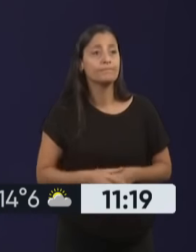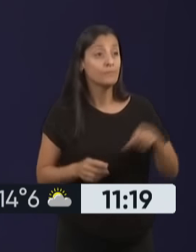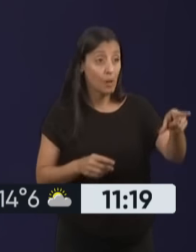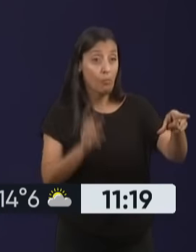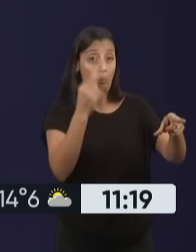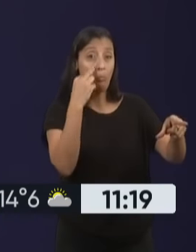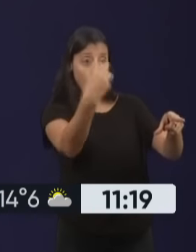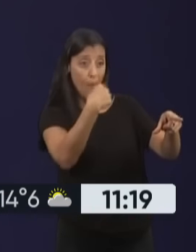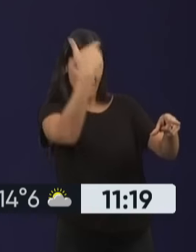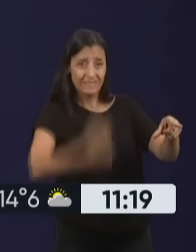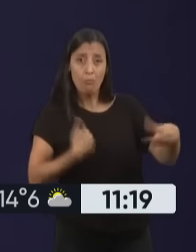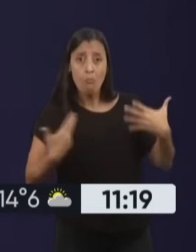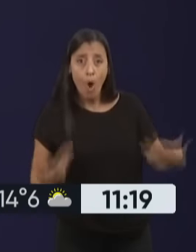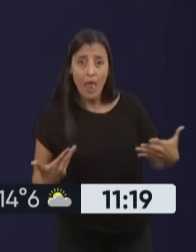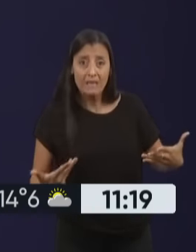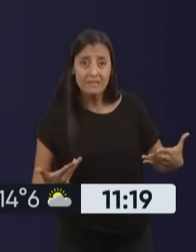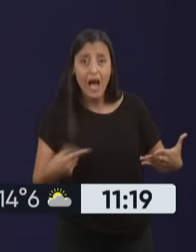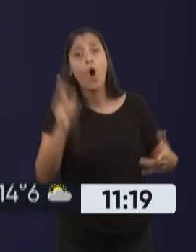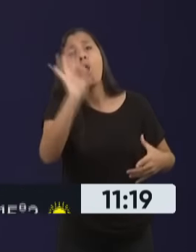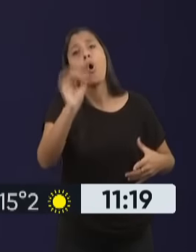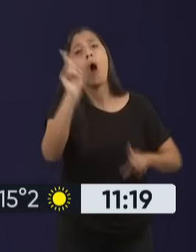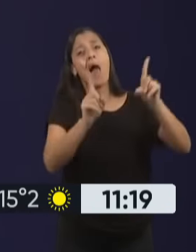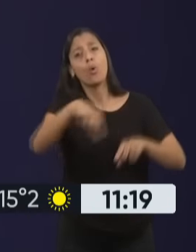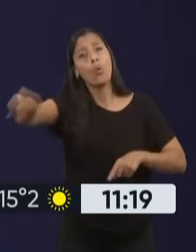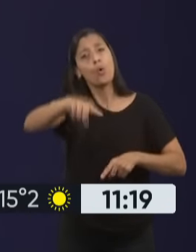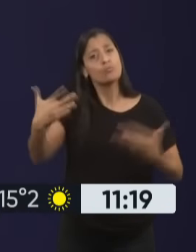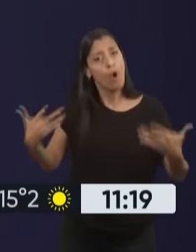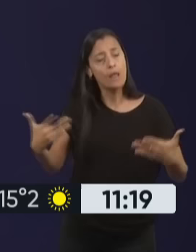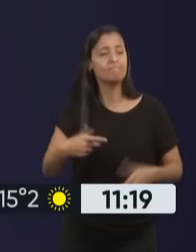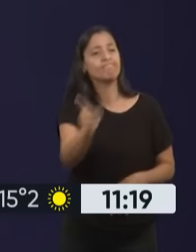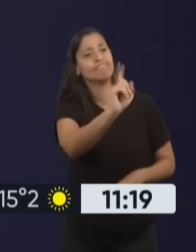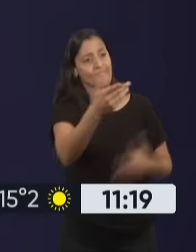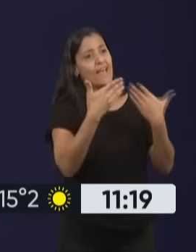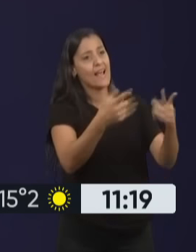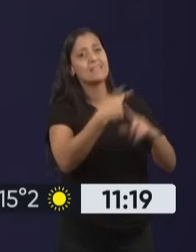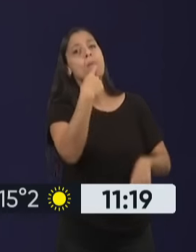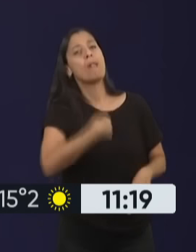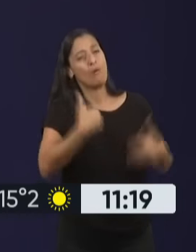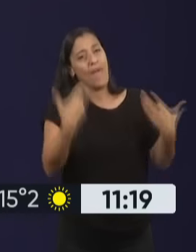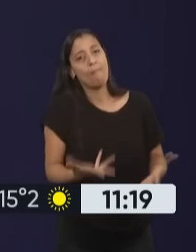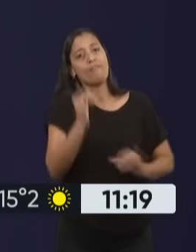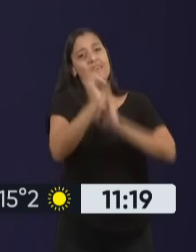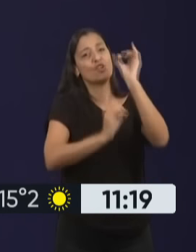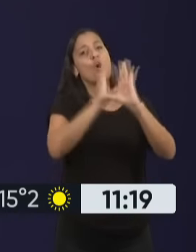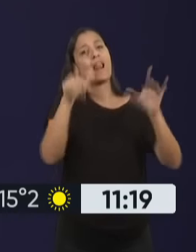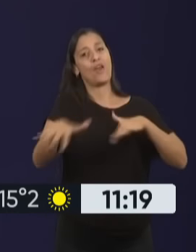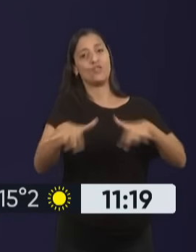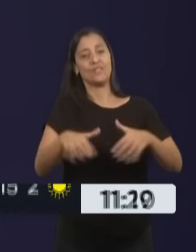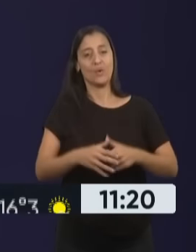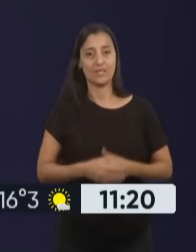malestar no Bueno gracias por la pregunta Estuvo buena para aclarar la